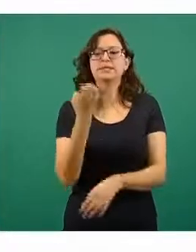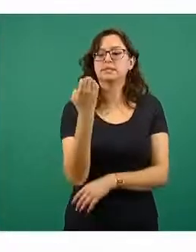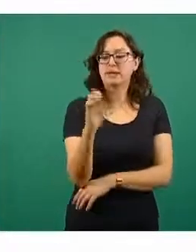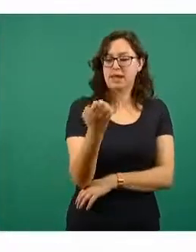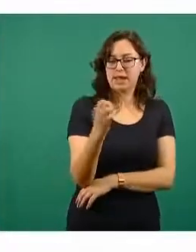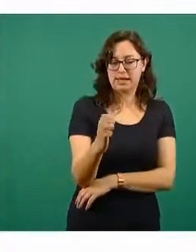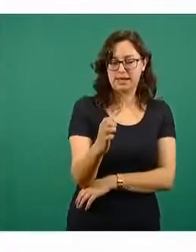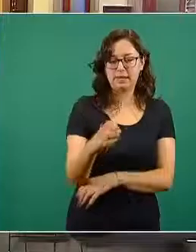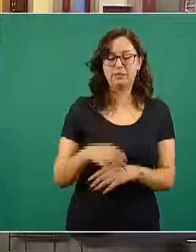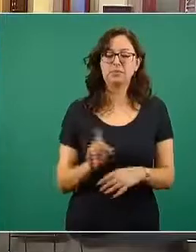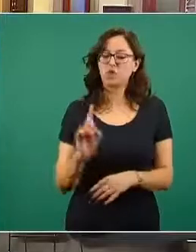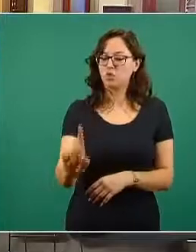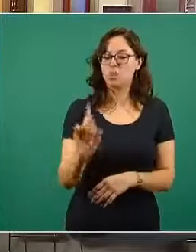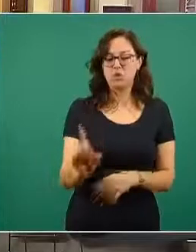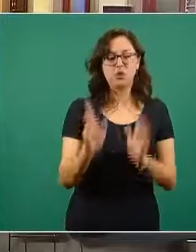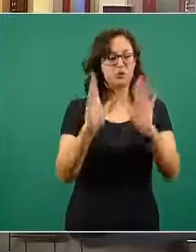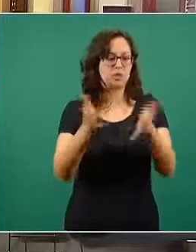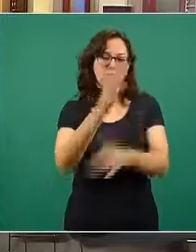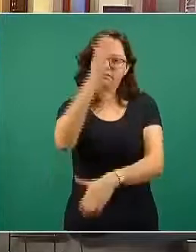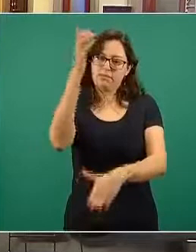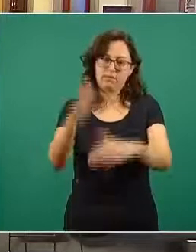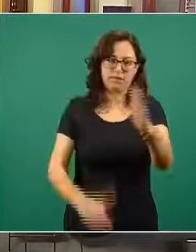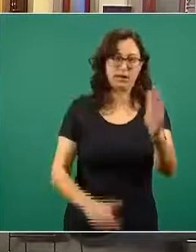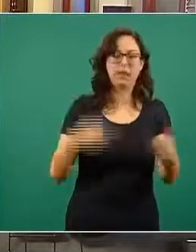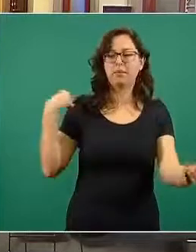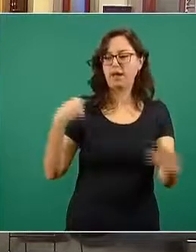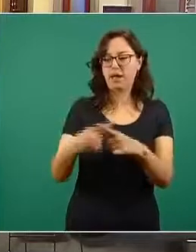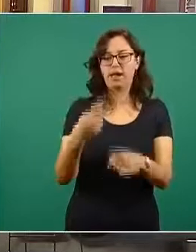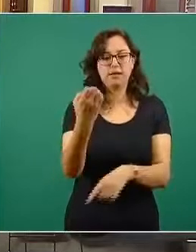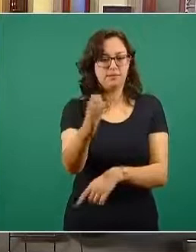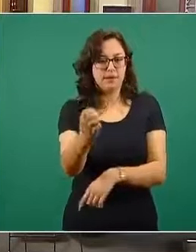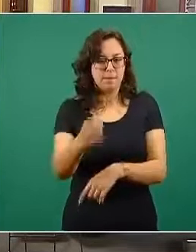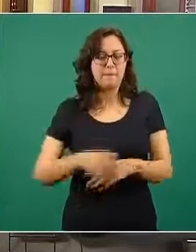el próximo domingo. La siguiente, por favor.